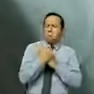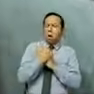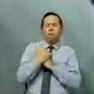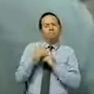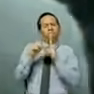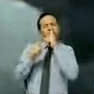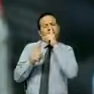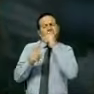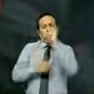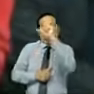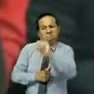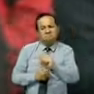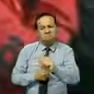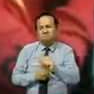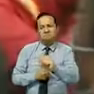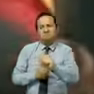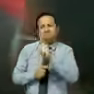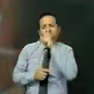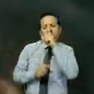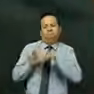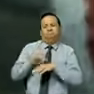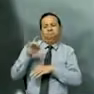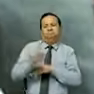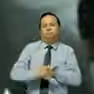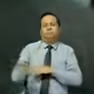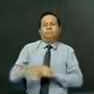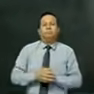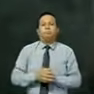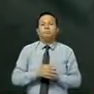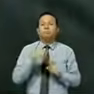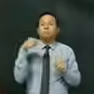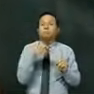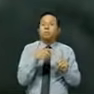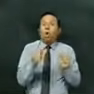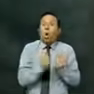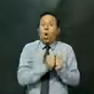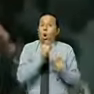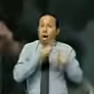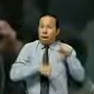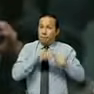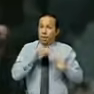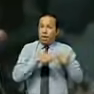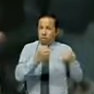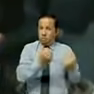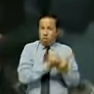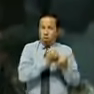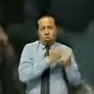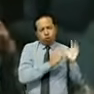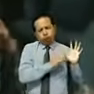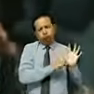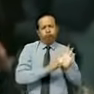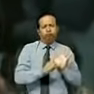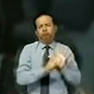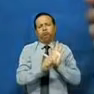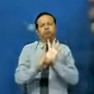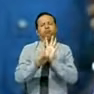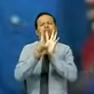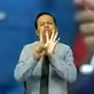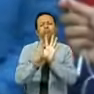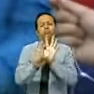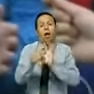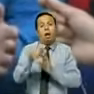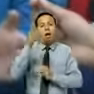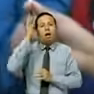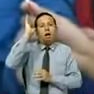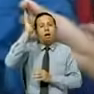Jorge Yunda llegó al municipio de Quito a pie y acompañado de varios colaboradores y simpatizantes. En la Plaza Grande brindó sus primeras declaraciones respecto de